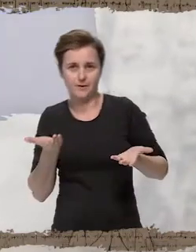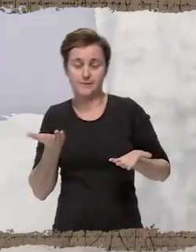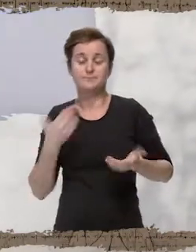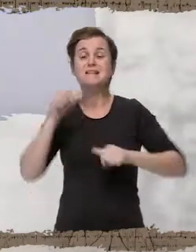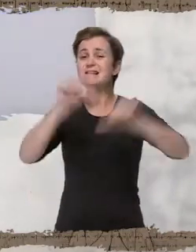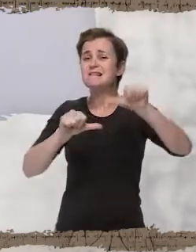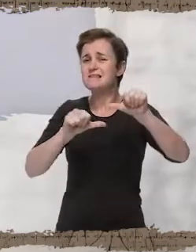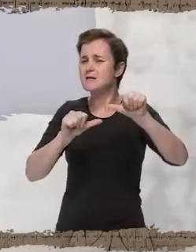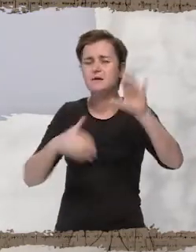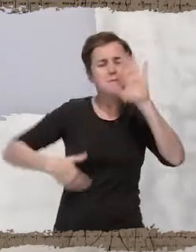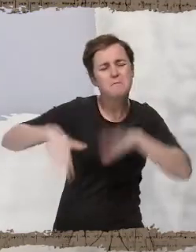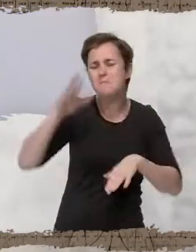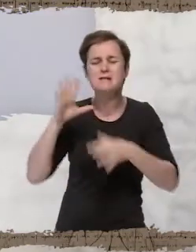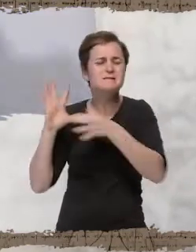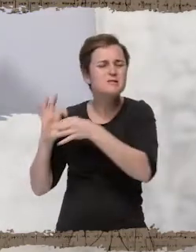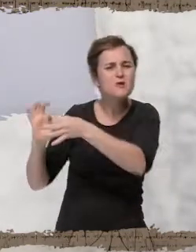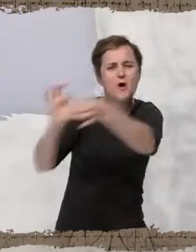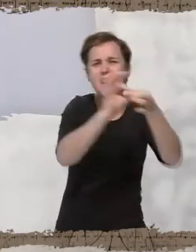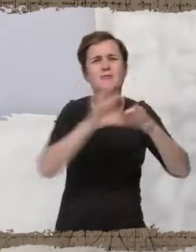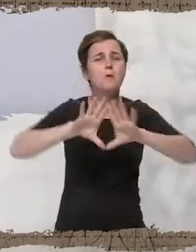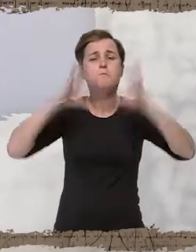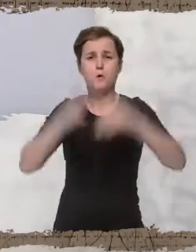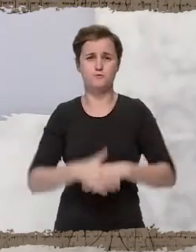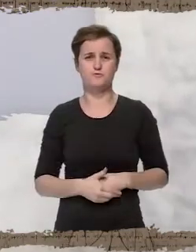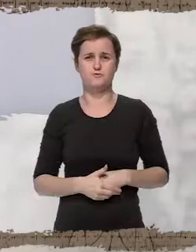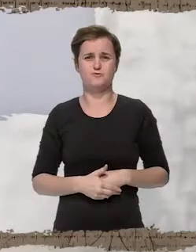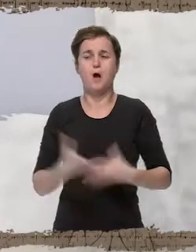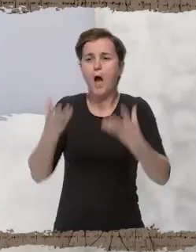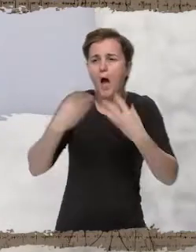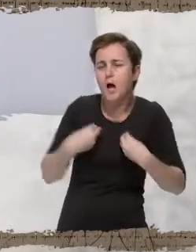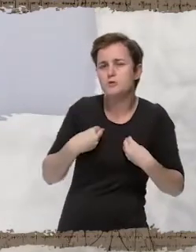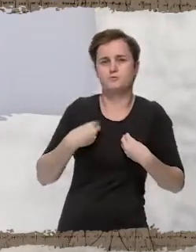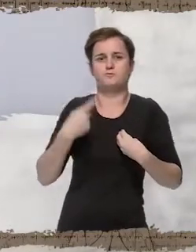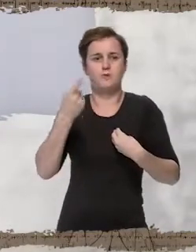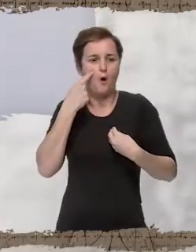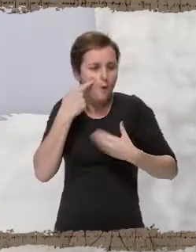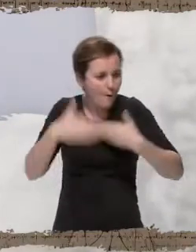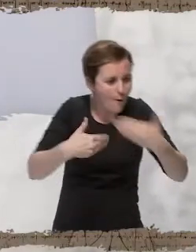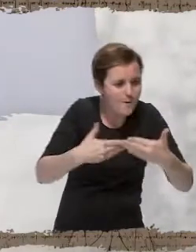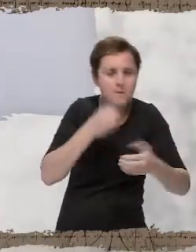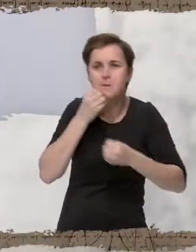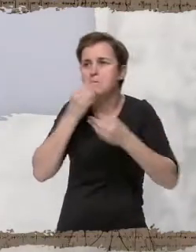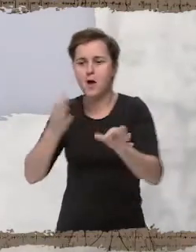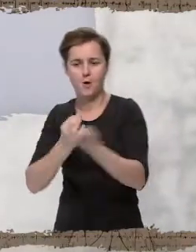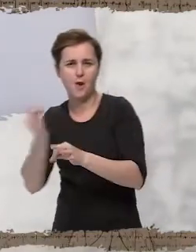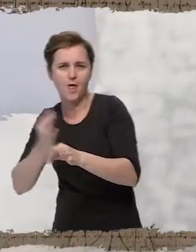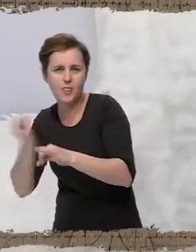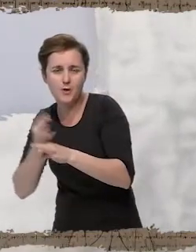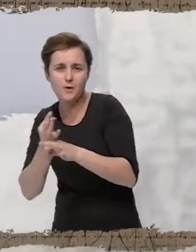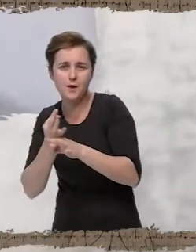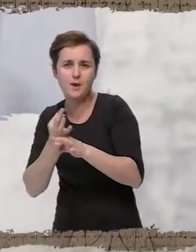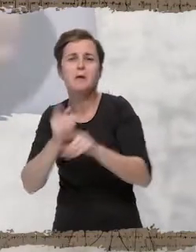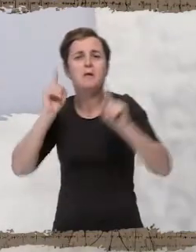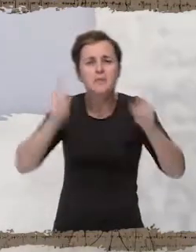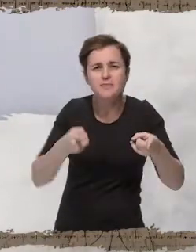La ciencia es la mayor empresa colectiva de la humanidad. Nos beneficia con nuevos conocimientos, mejorando la educación